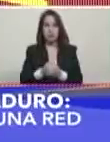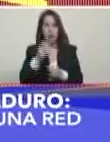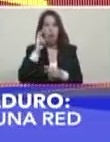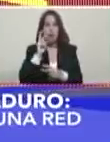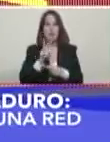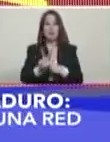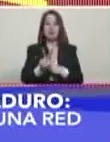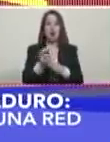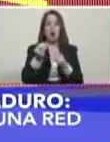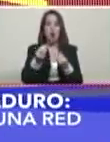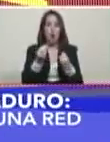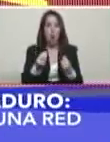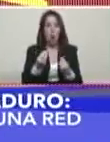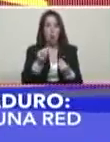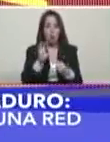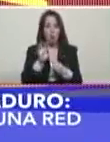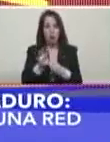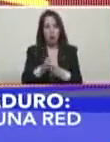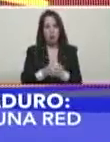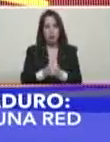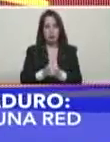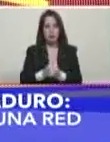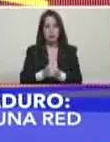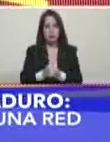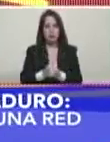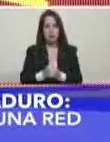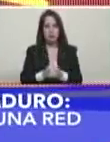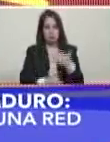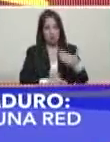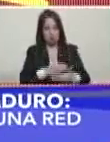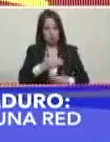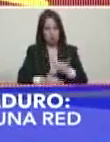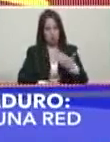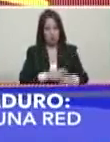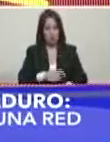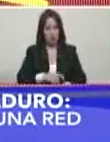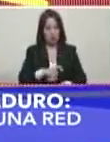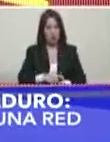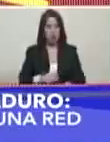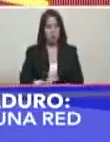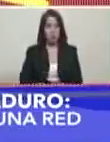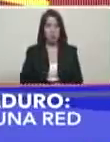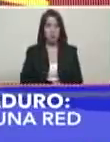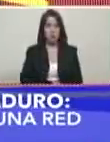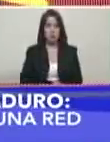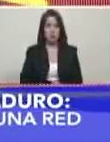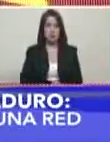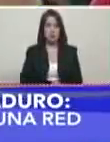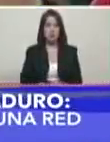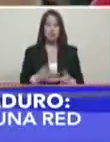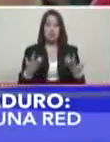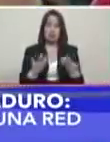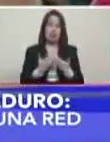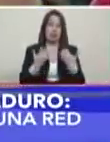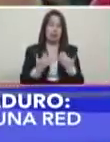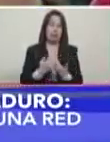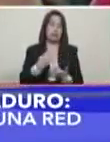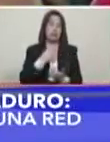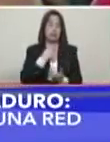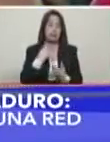de país, dejó una visión de país, se adelantó a los tiempos. La guerra económica nos afectó, es